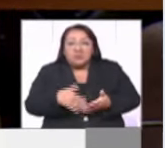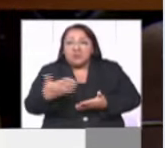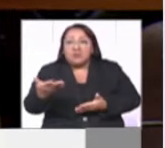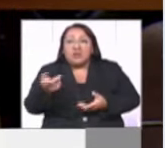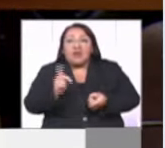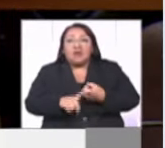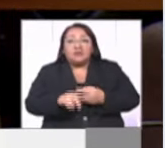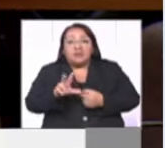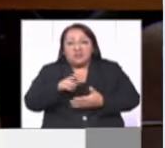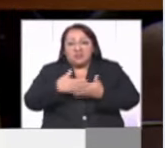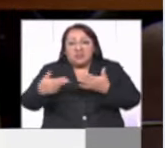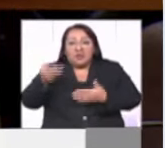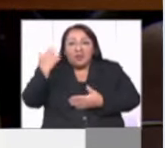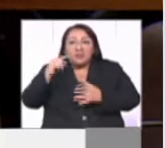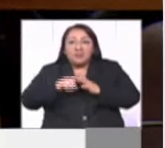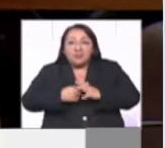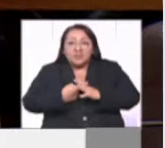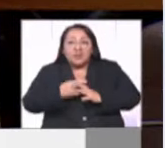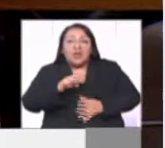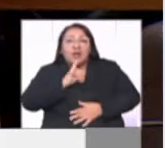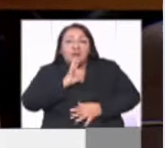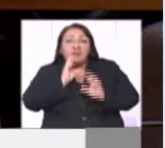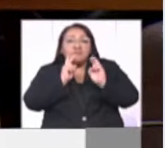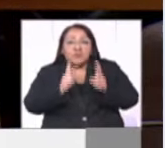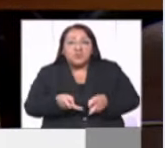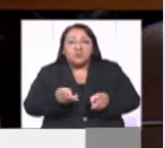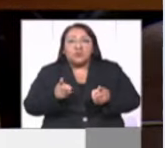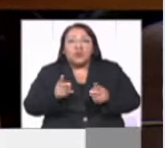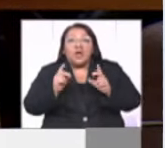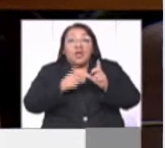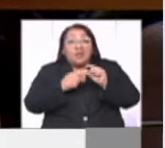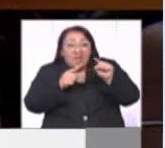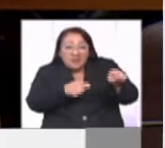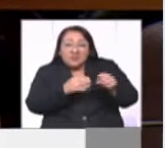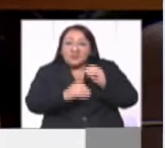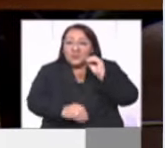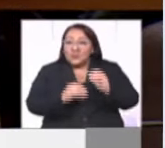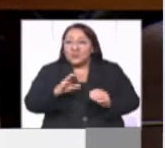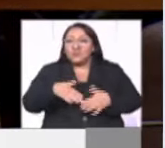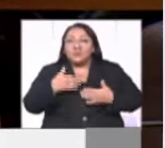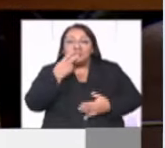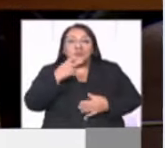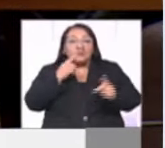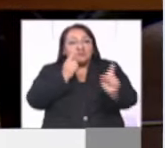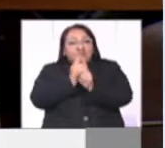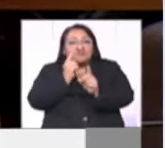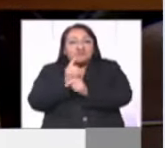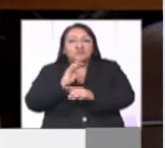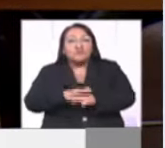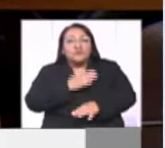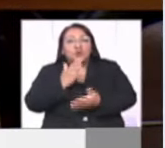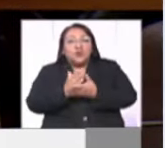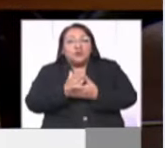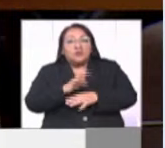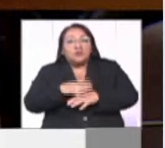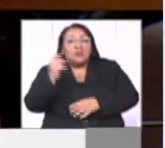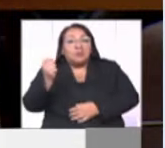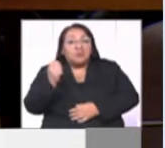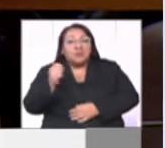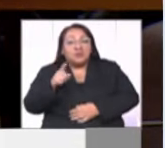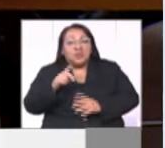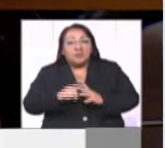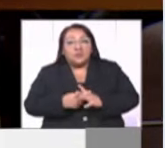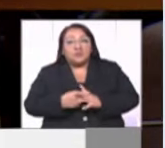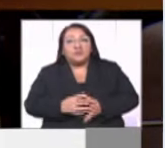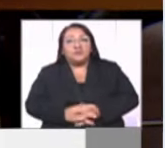hace 3 semanas que hemos empezado nuevamente a hablar del mismo. Ahí estaba la solución para poder ver y afrontar un problema de reforma pensionaria desde el